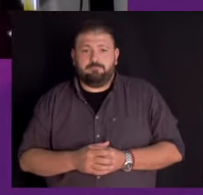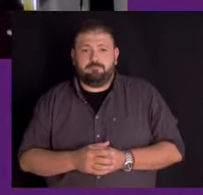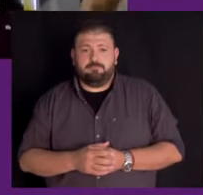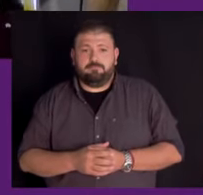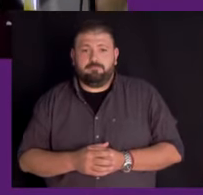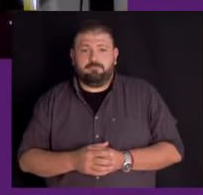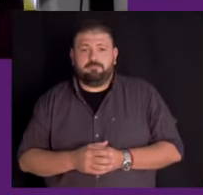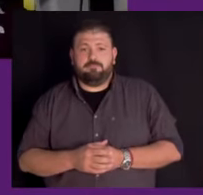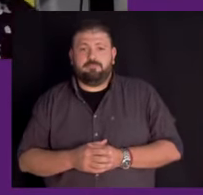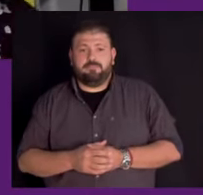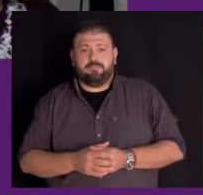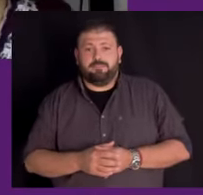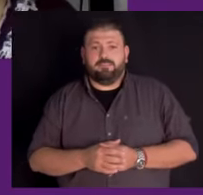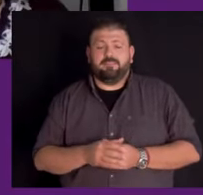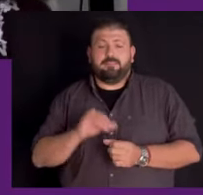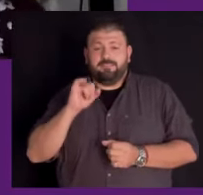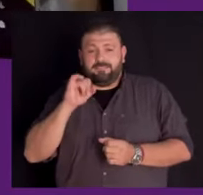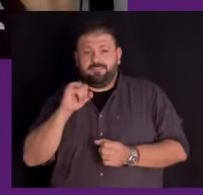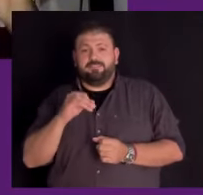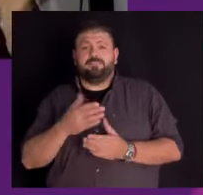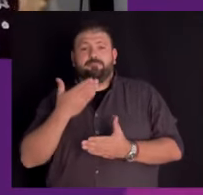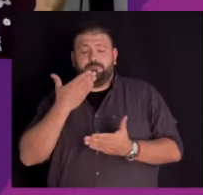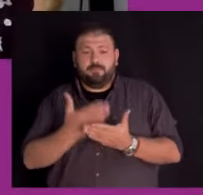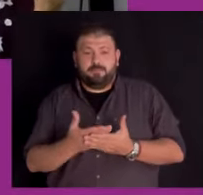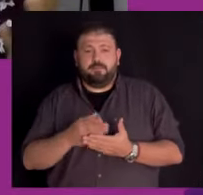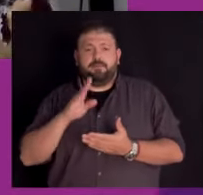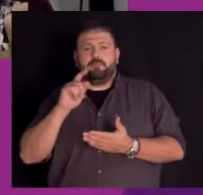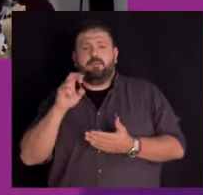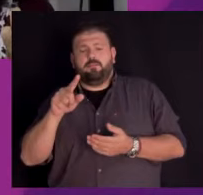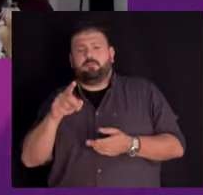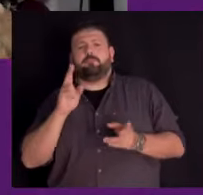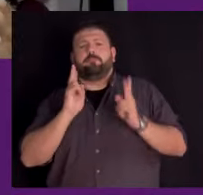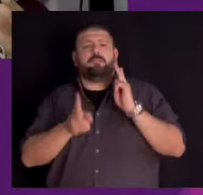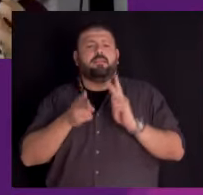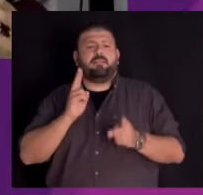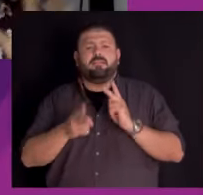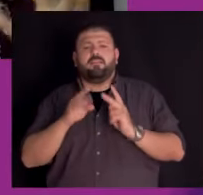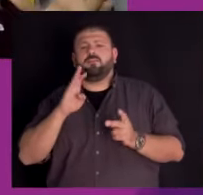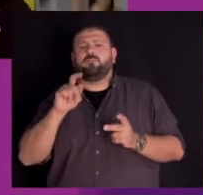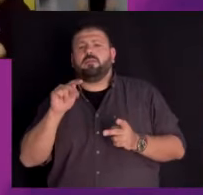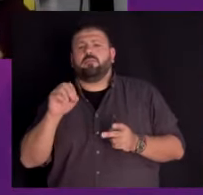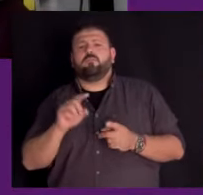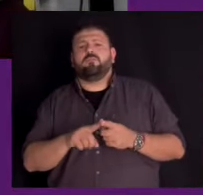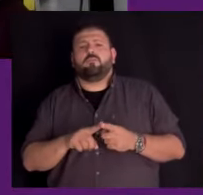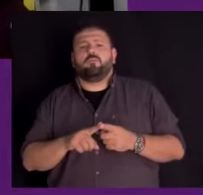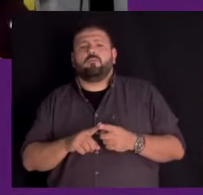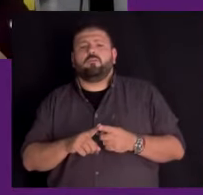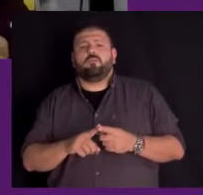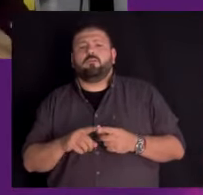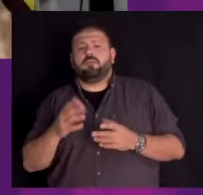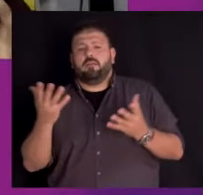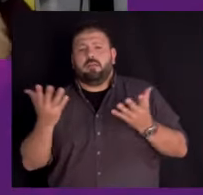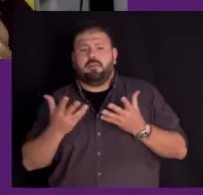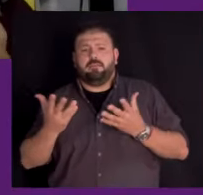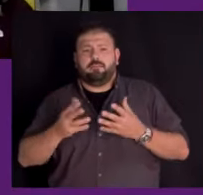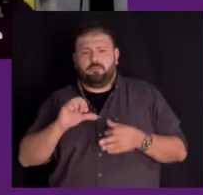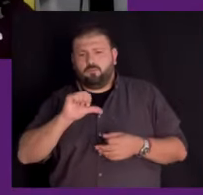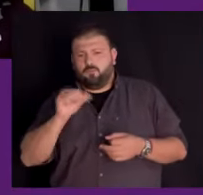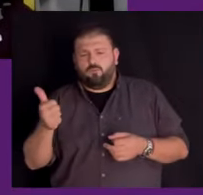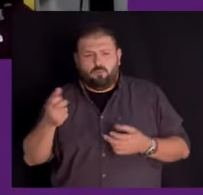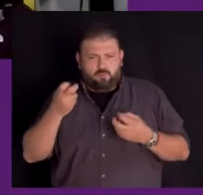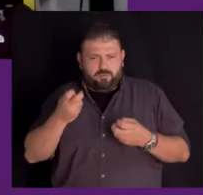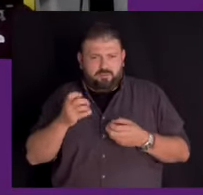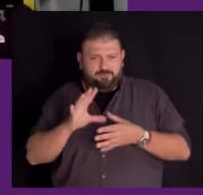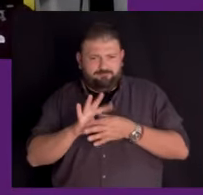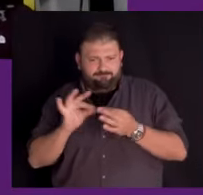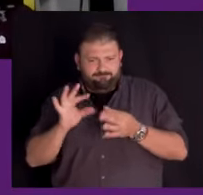Estar colaborando, obviamente, Beto. Oye, también por favor platícanos, Beto, haciendo referencia a todo este